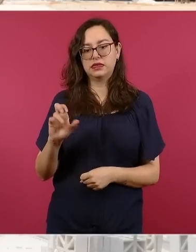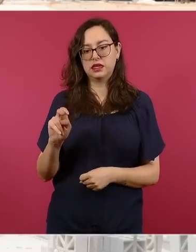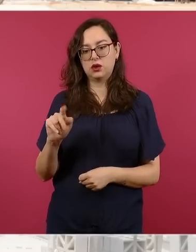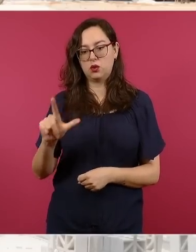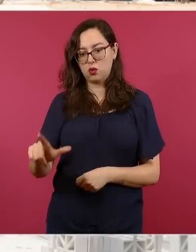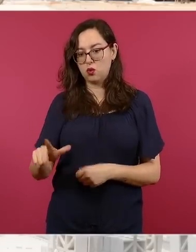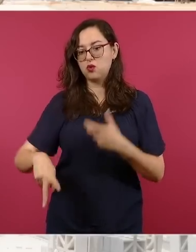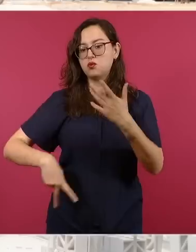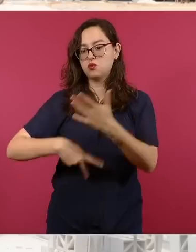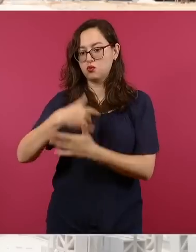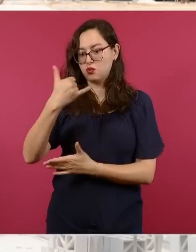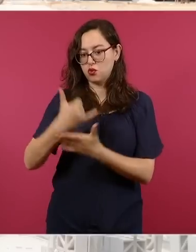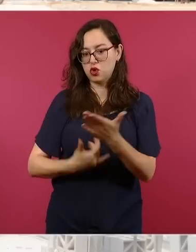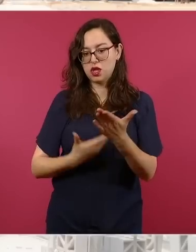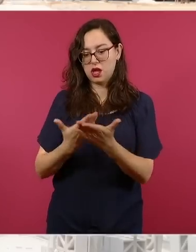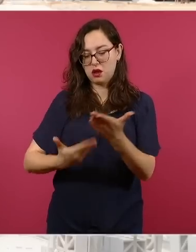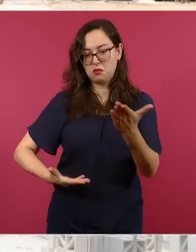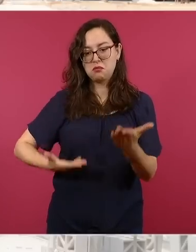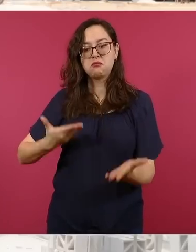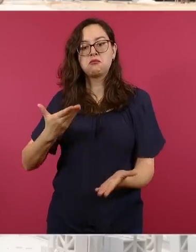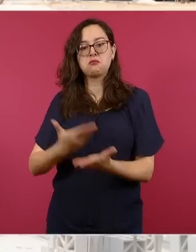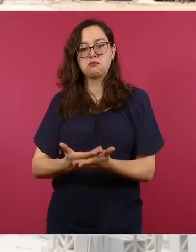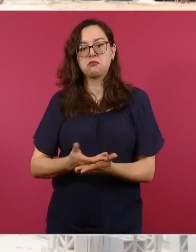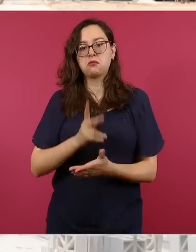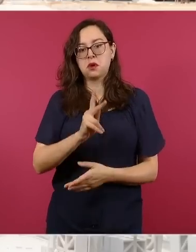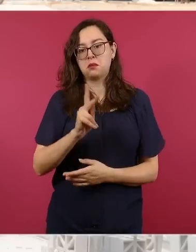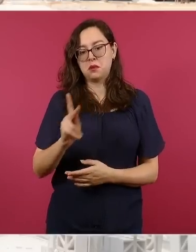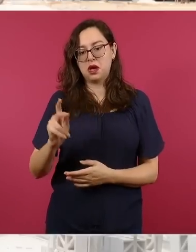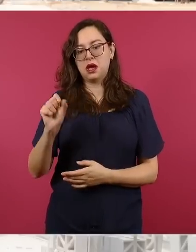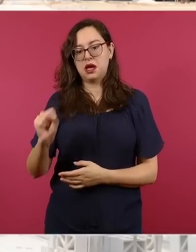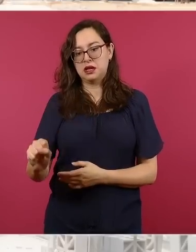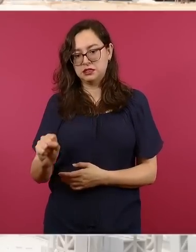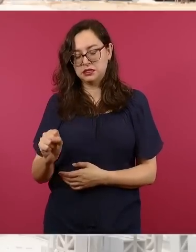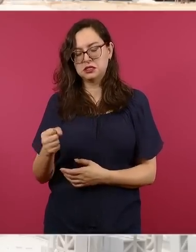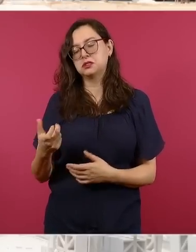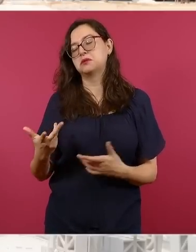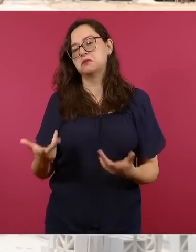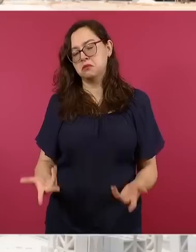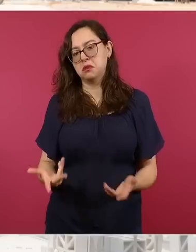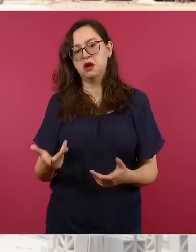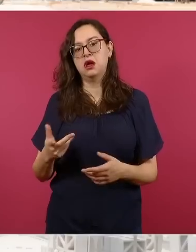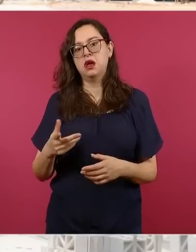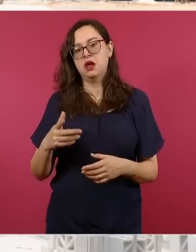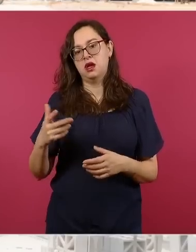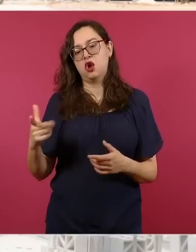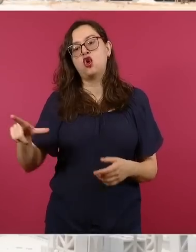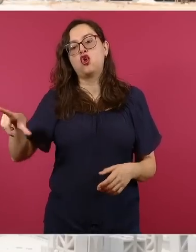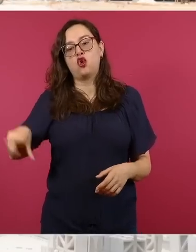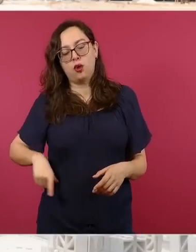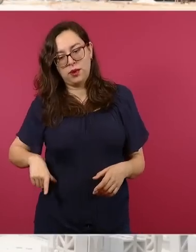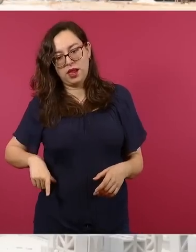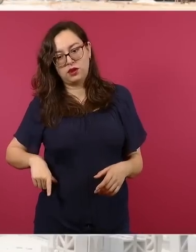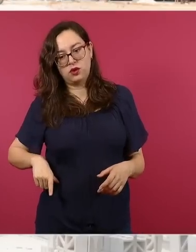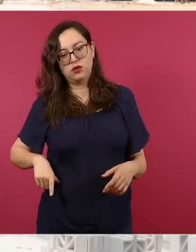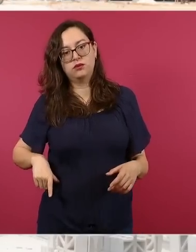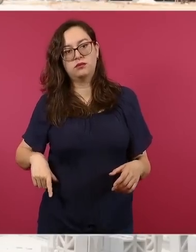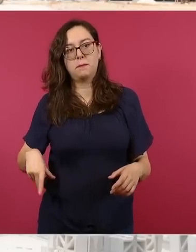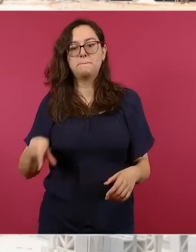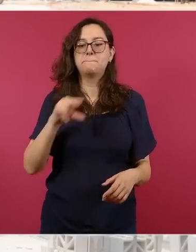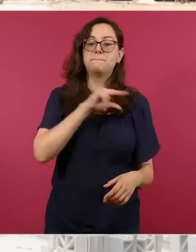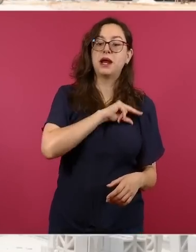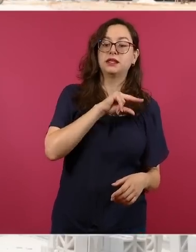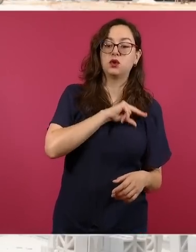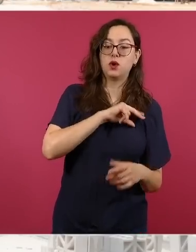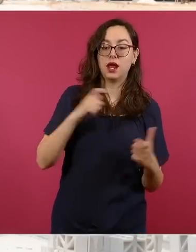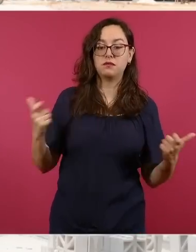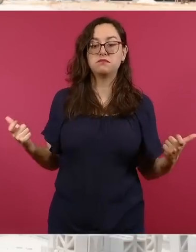un proyecto de prestación de servicios, es decir, un PPS, lo que se conoce también como Asociación Público-Privada o APPs, pero ante el incumplimiento